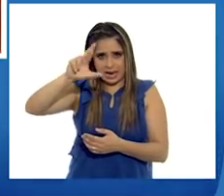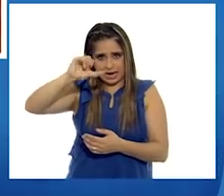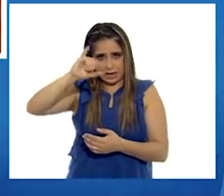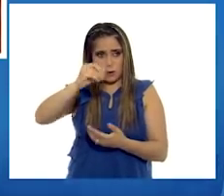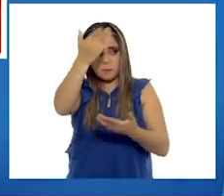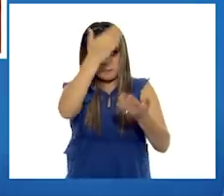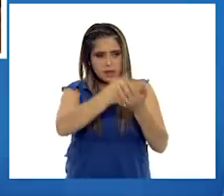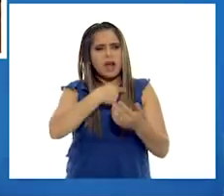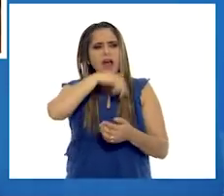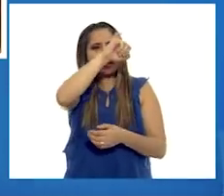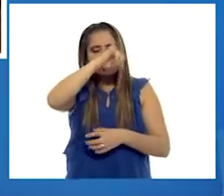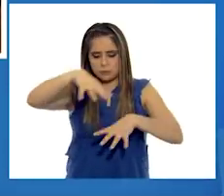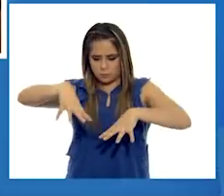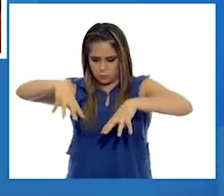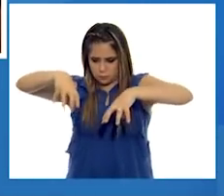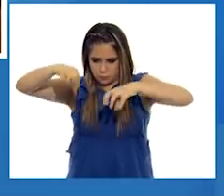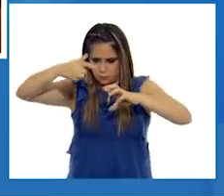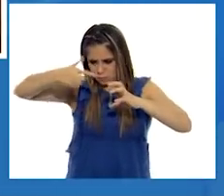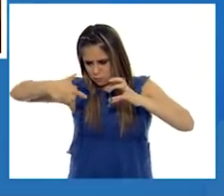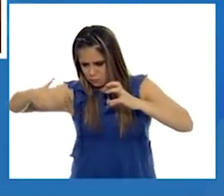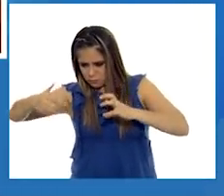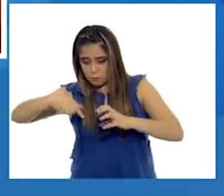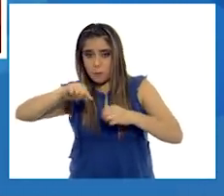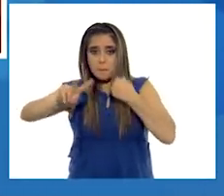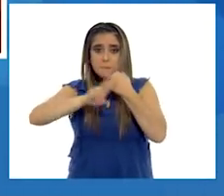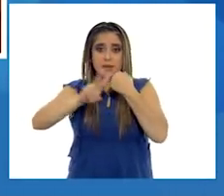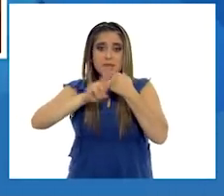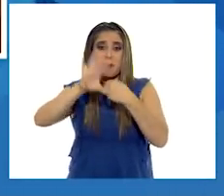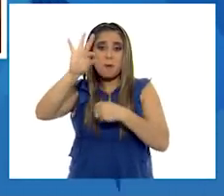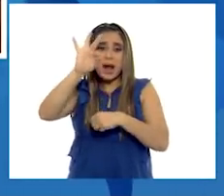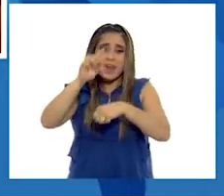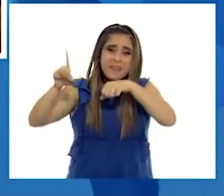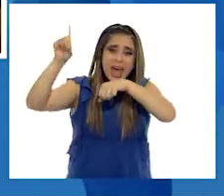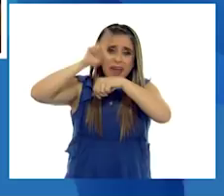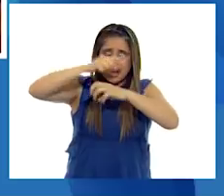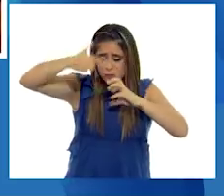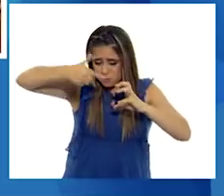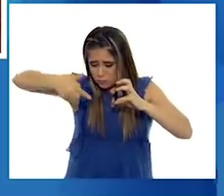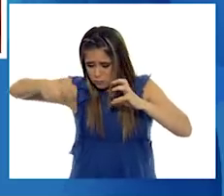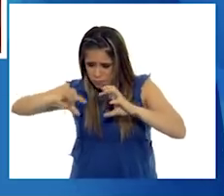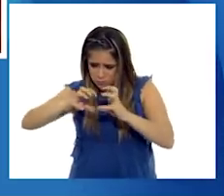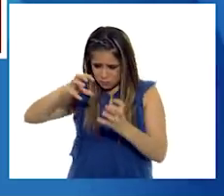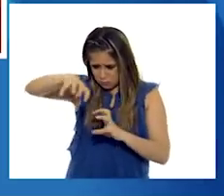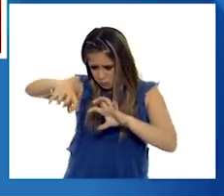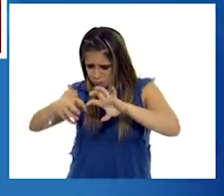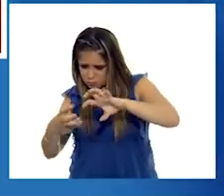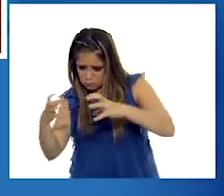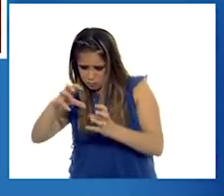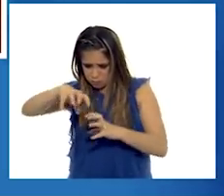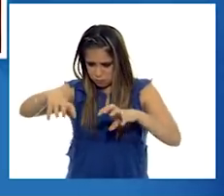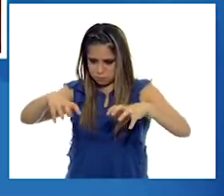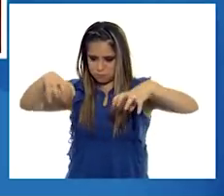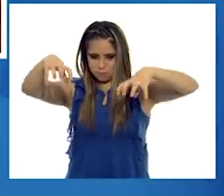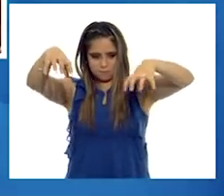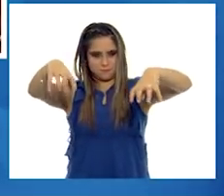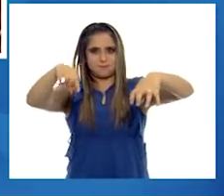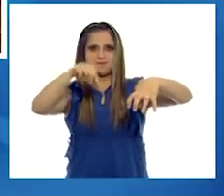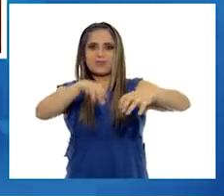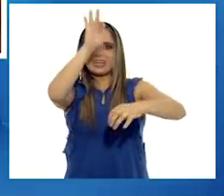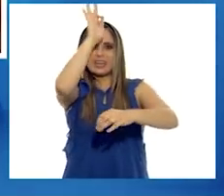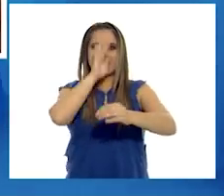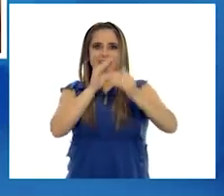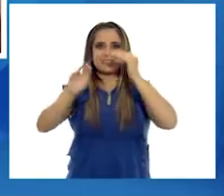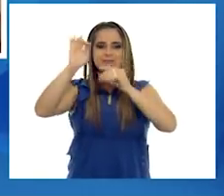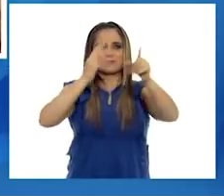¿Cuánto tiempo le tomó hacer la catedral en vidrio? 40 días. ¿Cuánto medía aquella catedral?